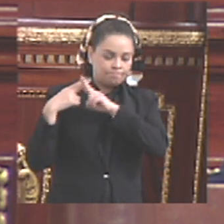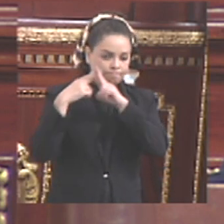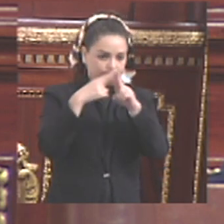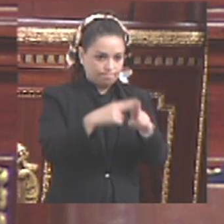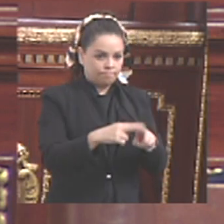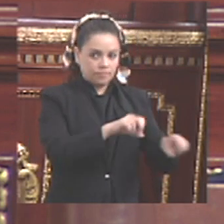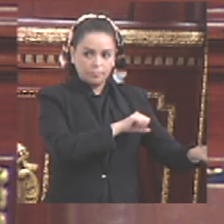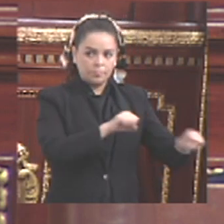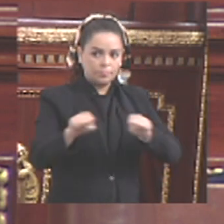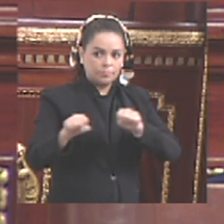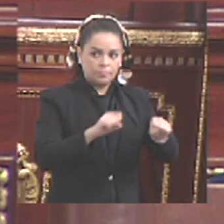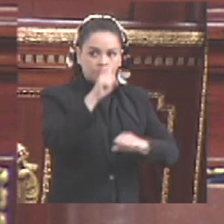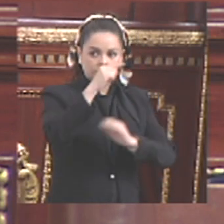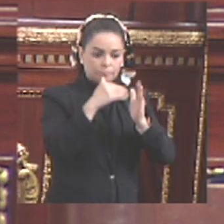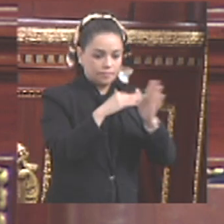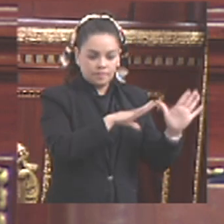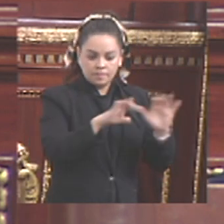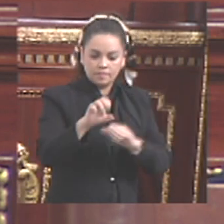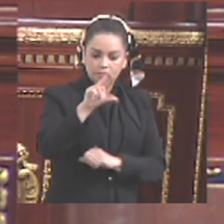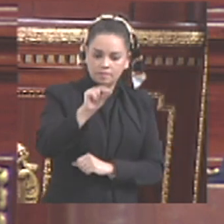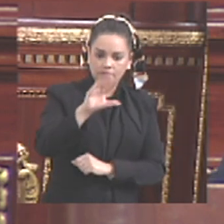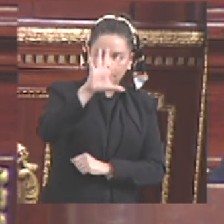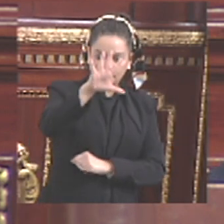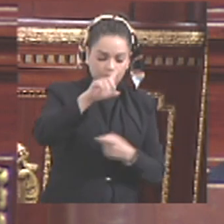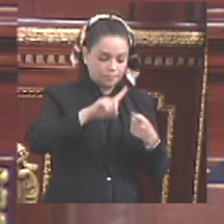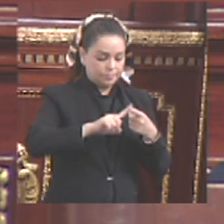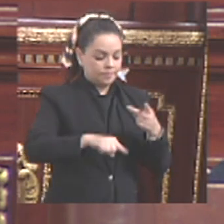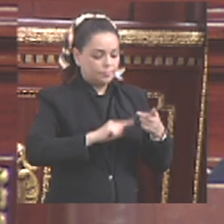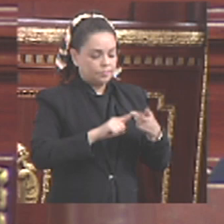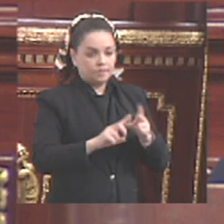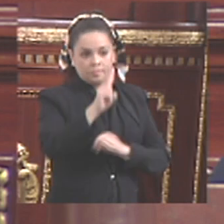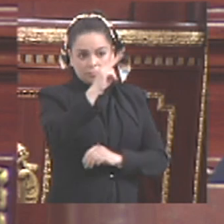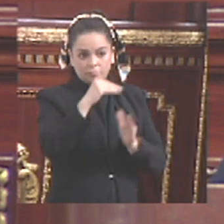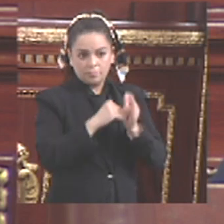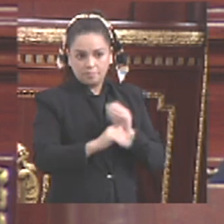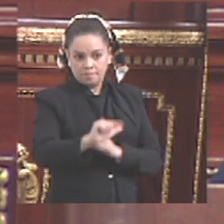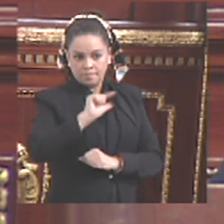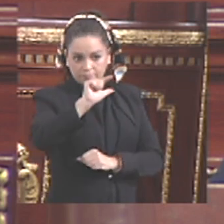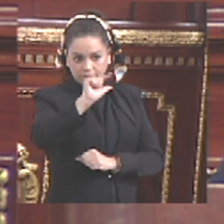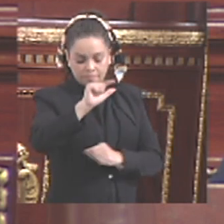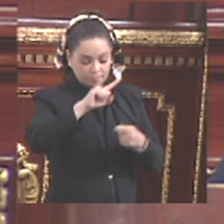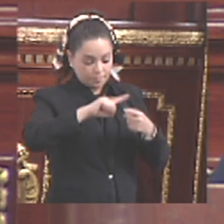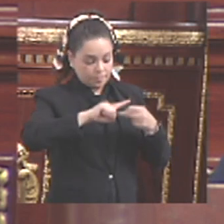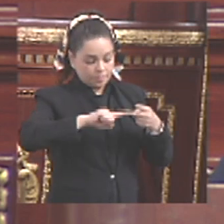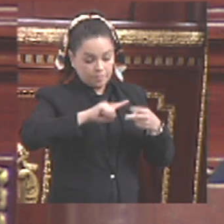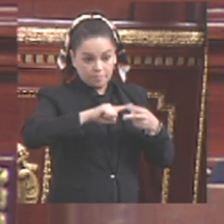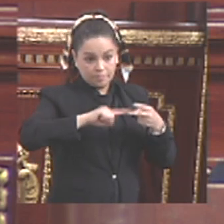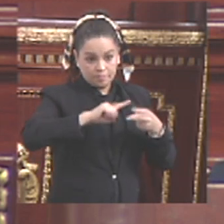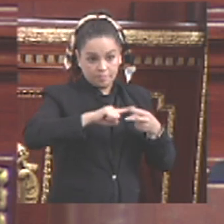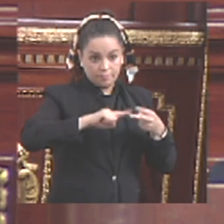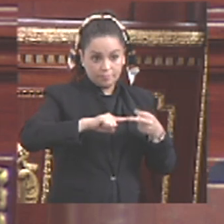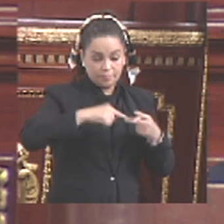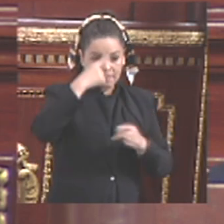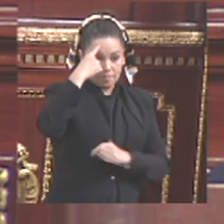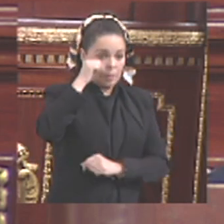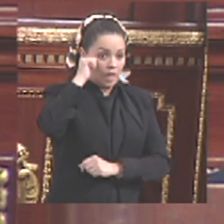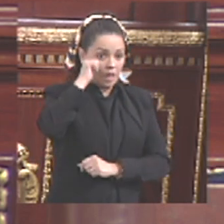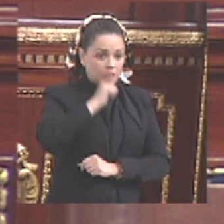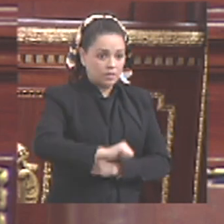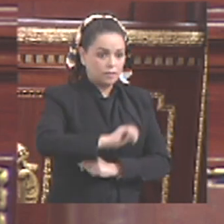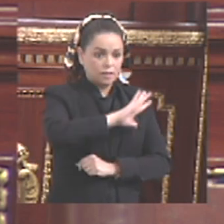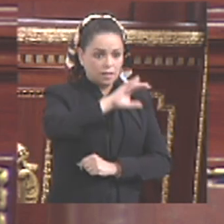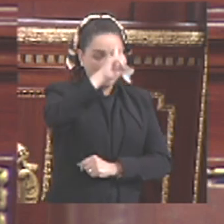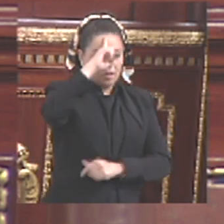1985 y del 2017. Hechos que marcaron para siempre a